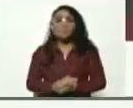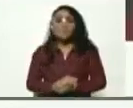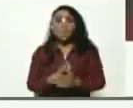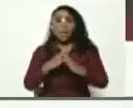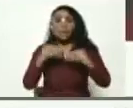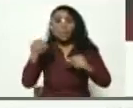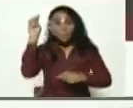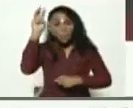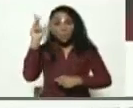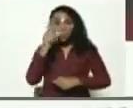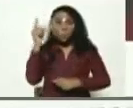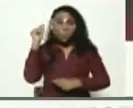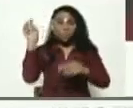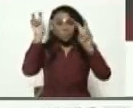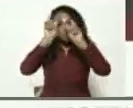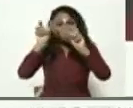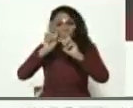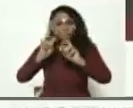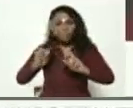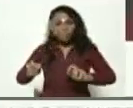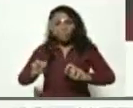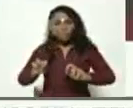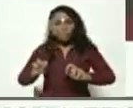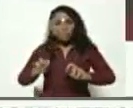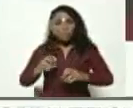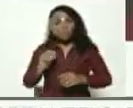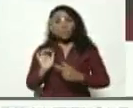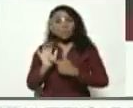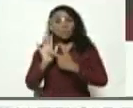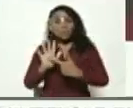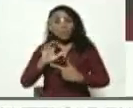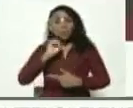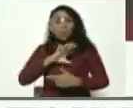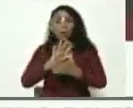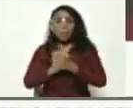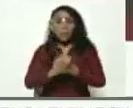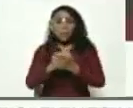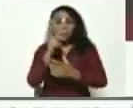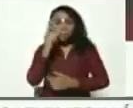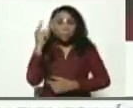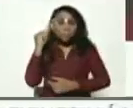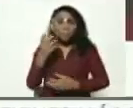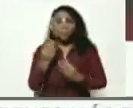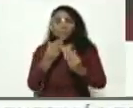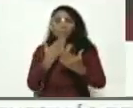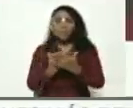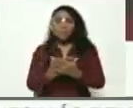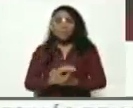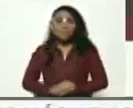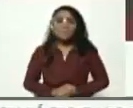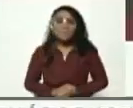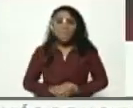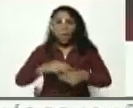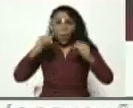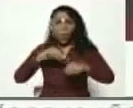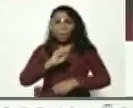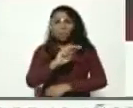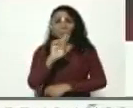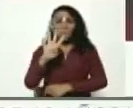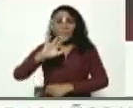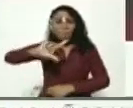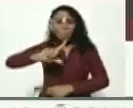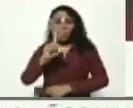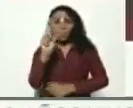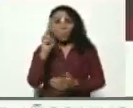maestras, maestros, investigadores, investigadoras, cronistas, amigos y amigas, a todas muchas gracias. Hoy 24 de julio